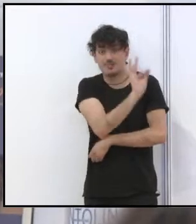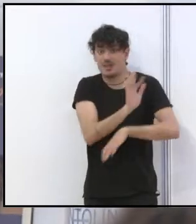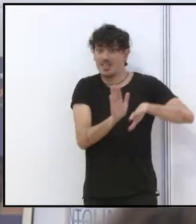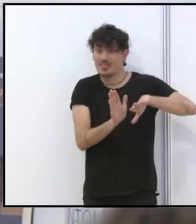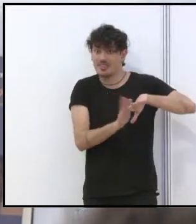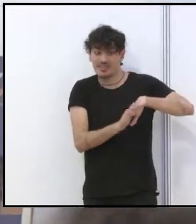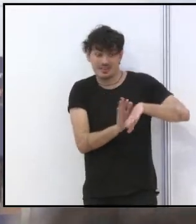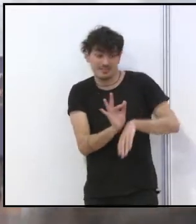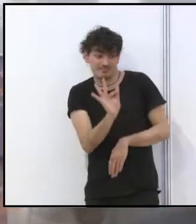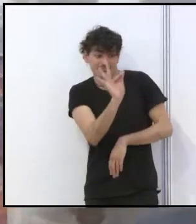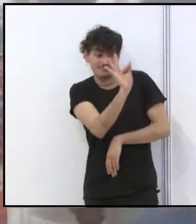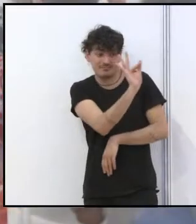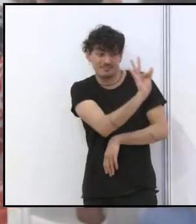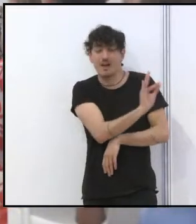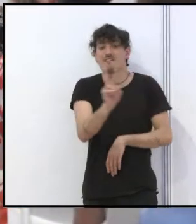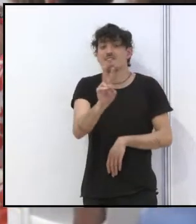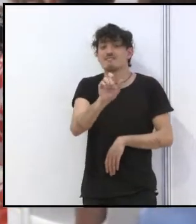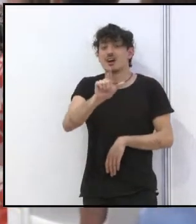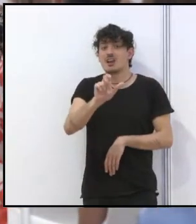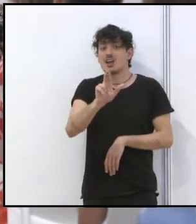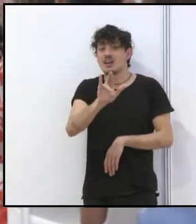así que paso a Valeria.